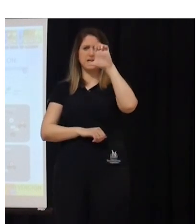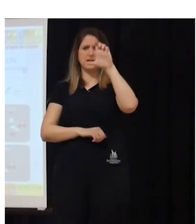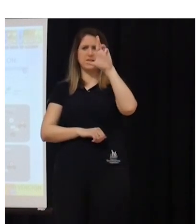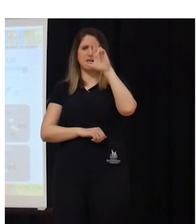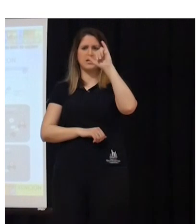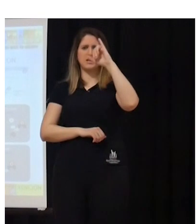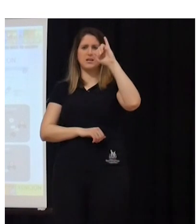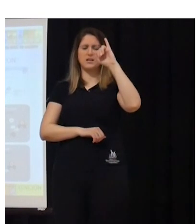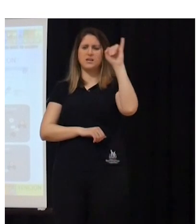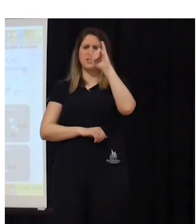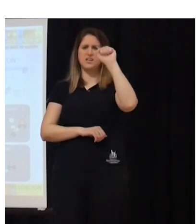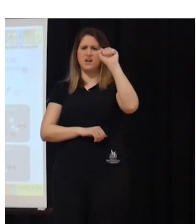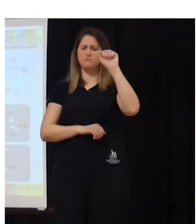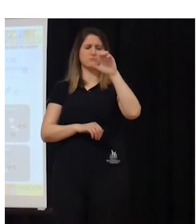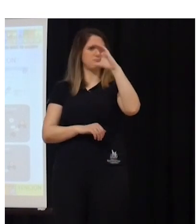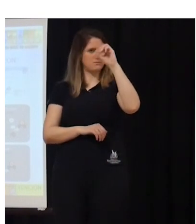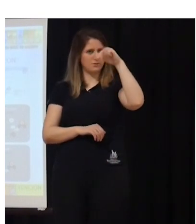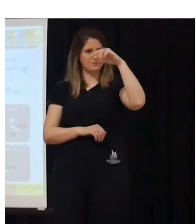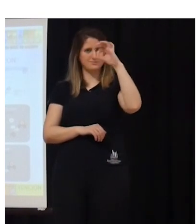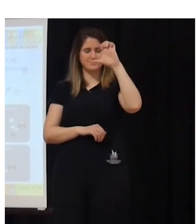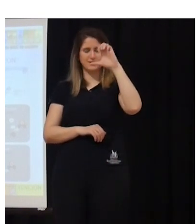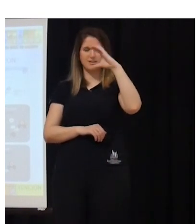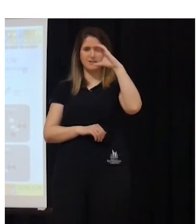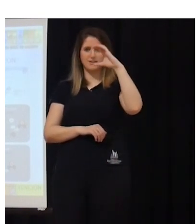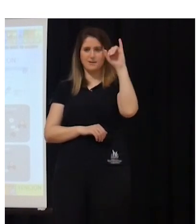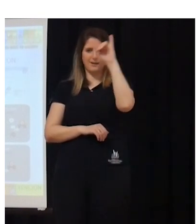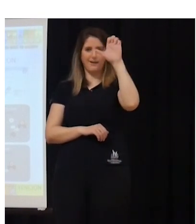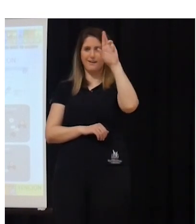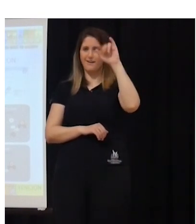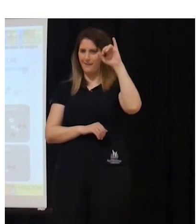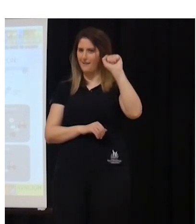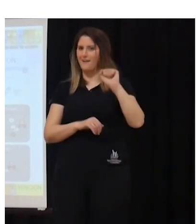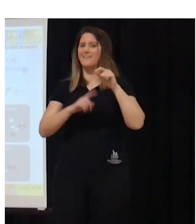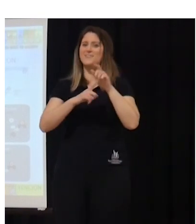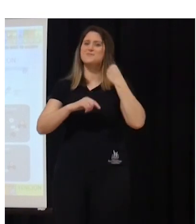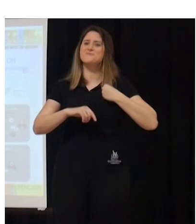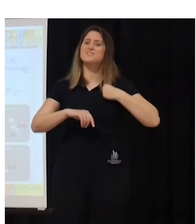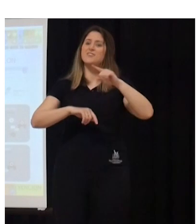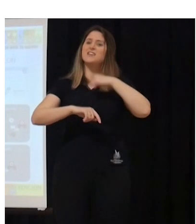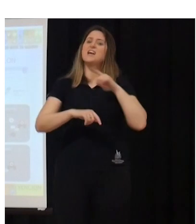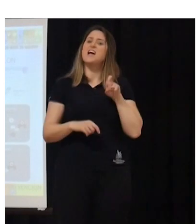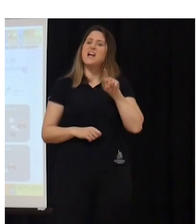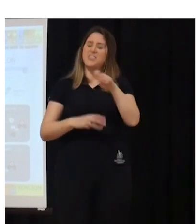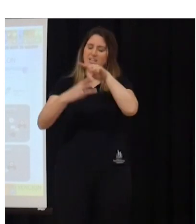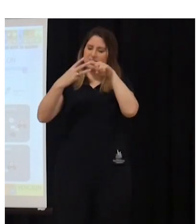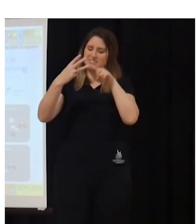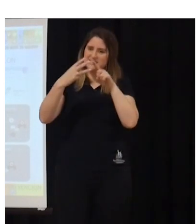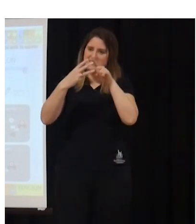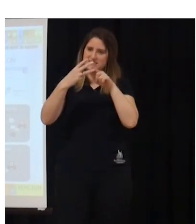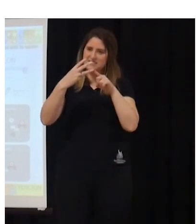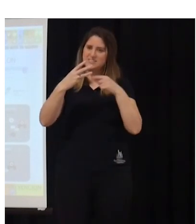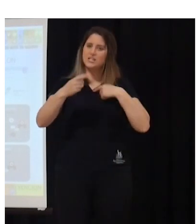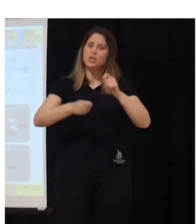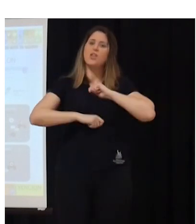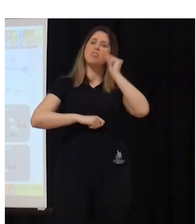diagnóstico precoz. Hoy en día la sociedad científica establece que existen tres cánceres, solamente tres, sobre los que podemos hacer